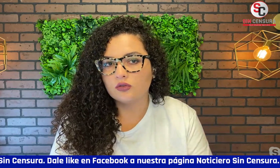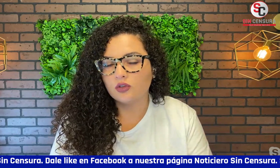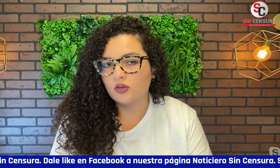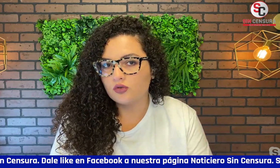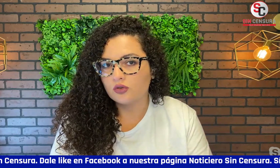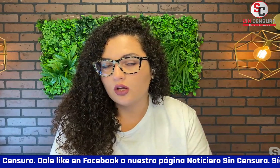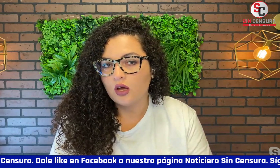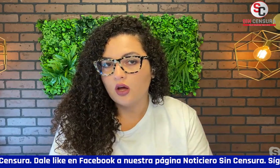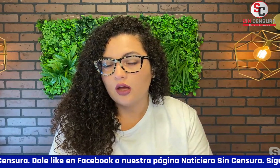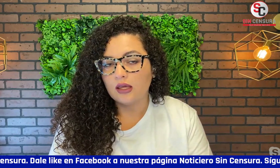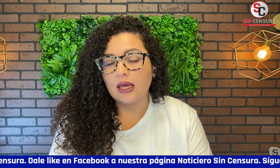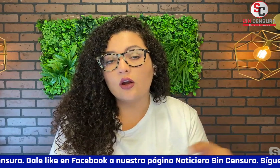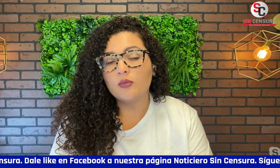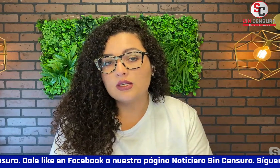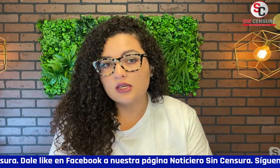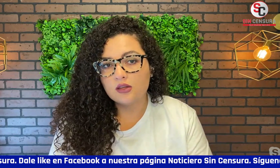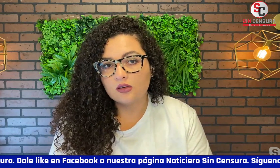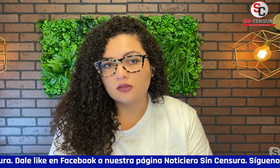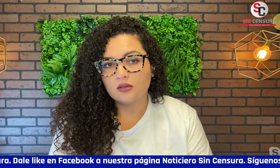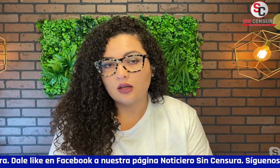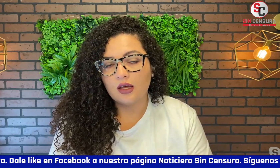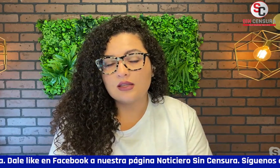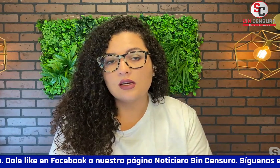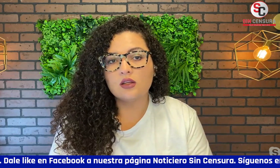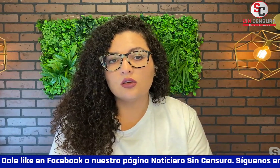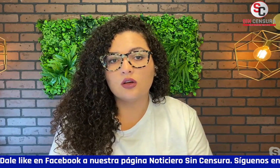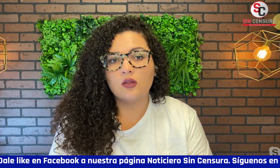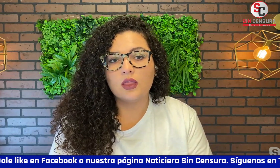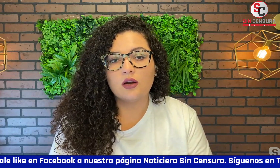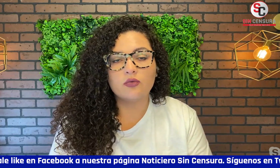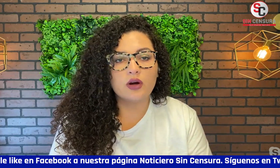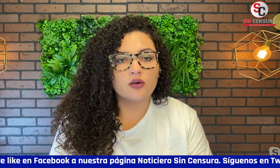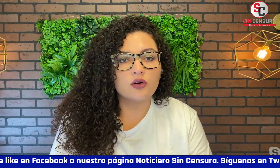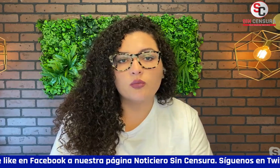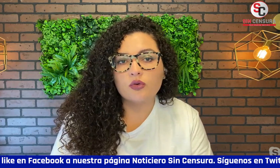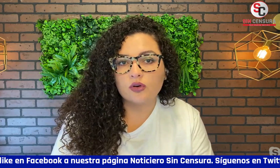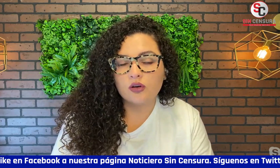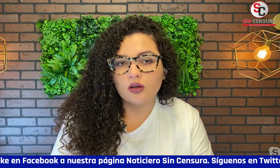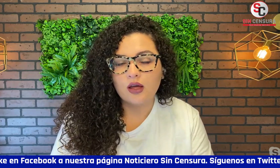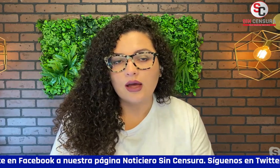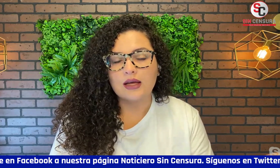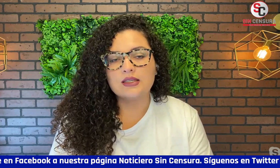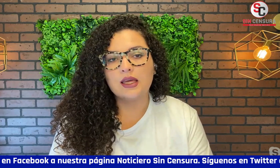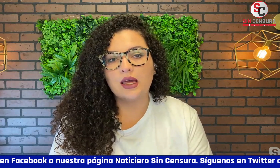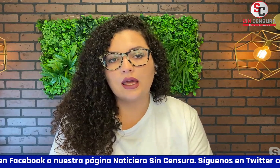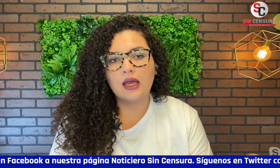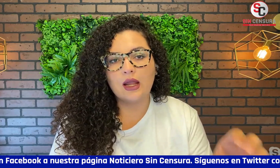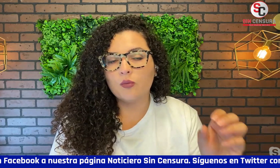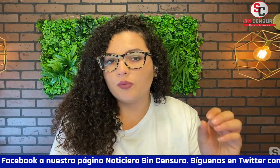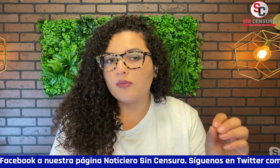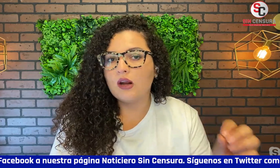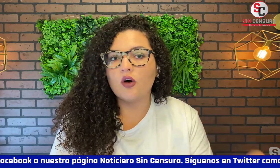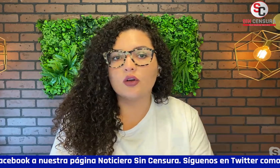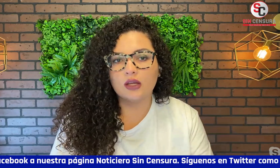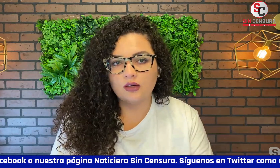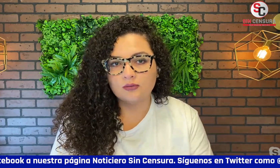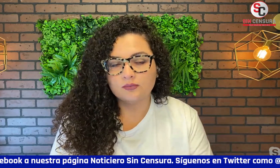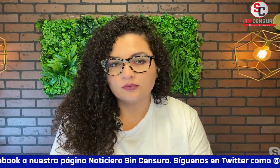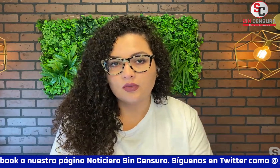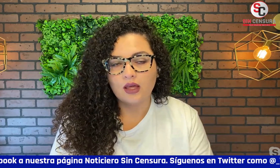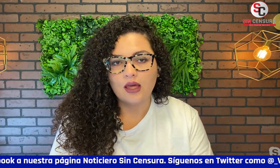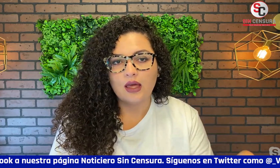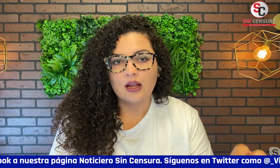homicidio doloso. Que el homicidio es delito del fuero común. Así que en un primer